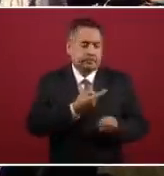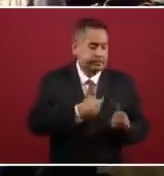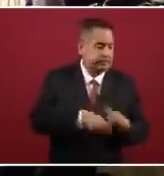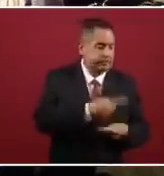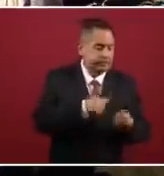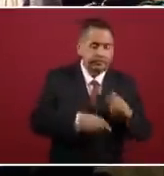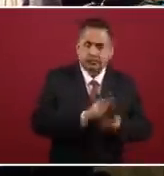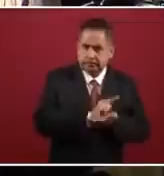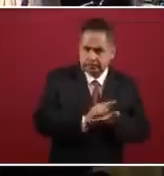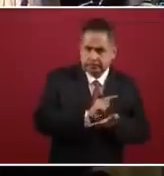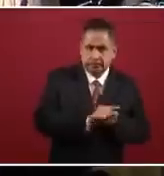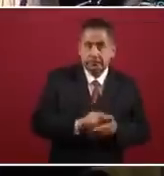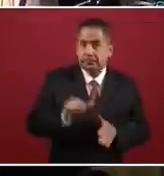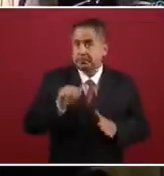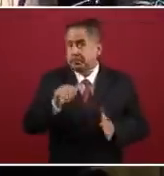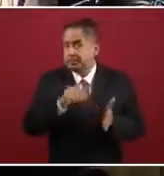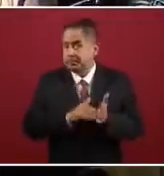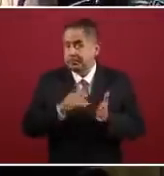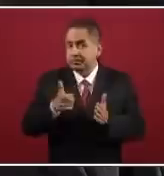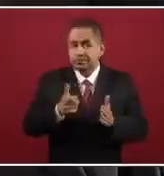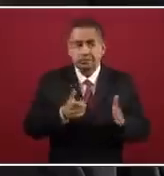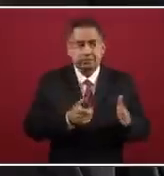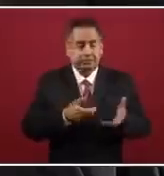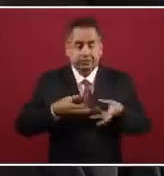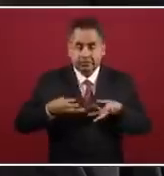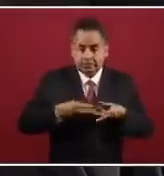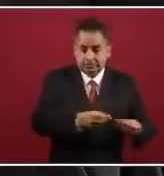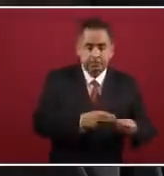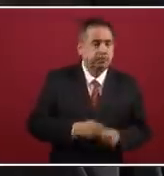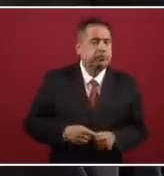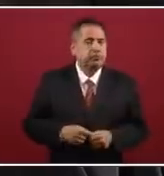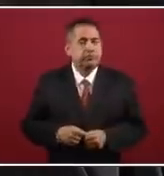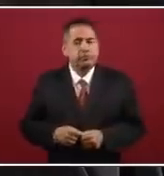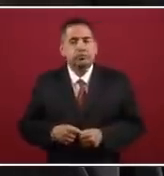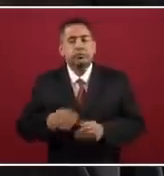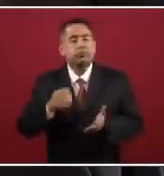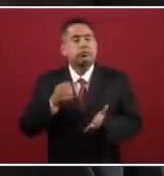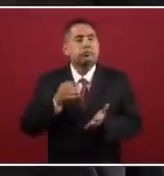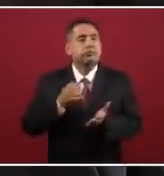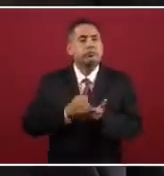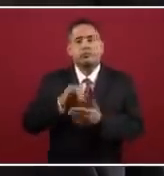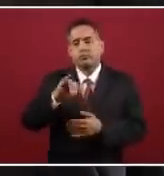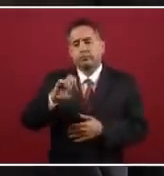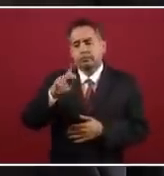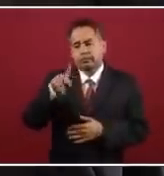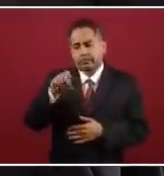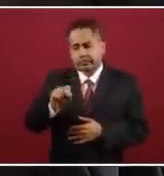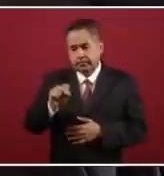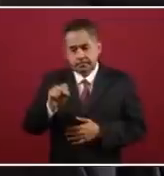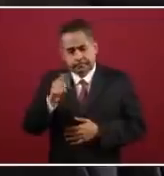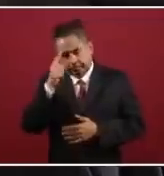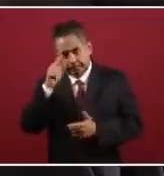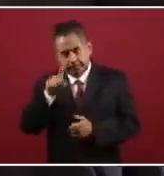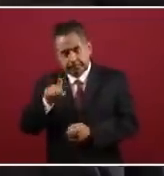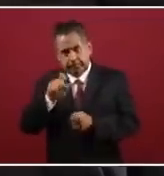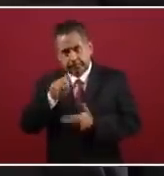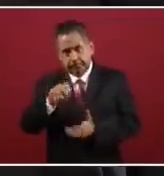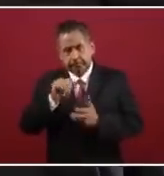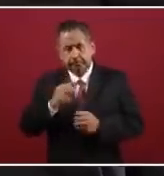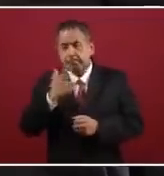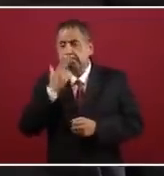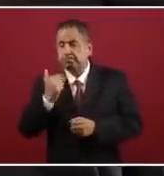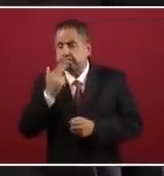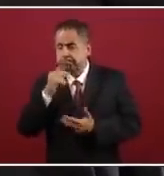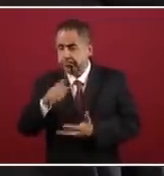pesos al año. La recaudación del impuesto especial sobre producción del IEPS a estas bebidas azucaradas